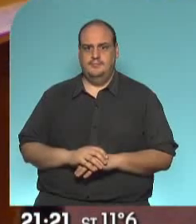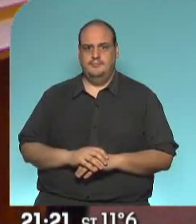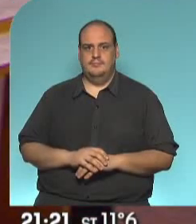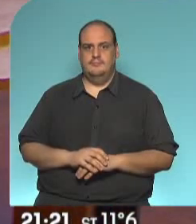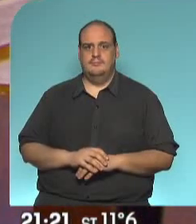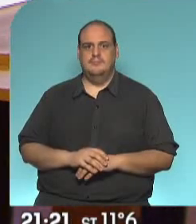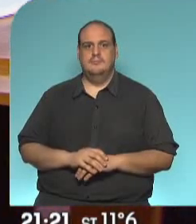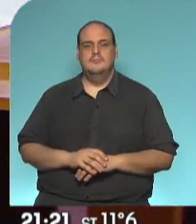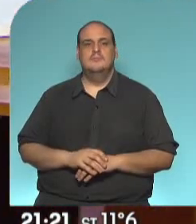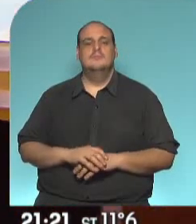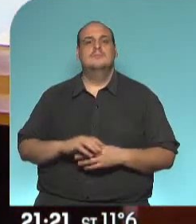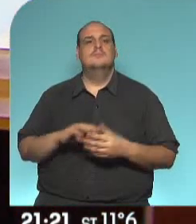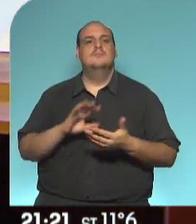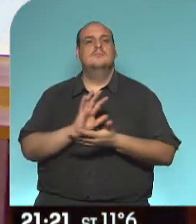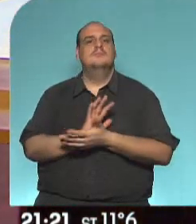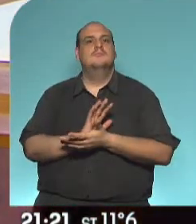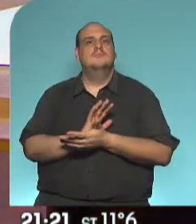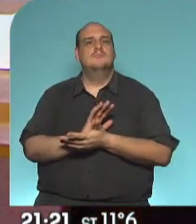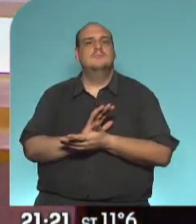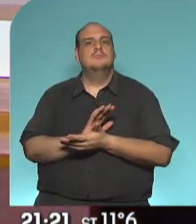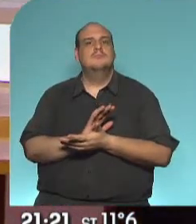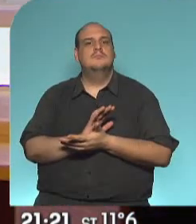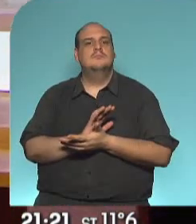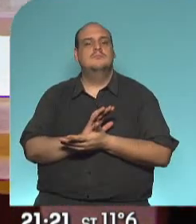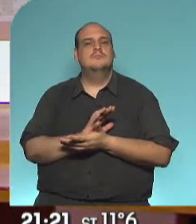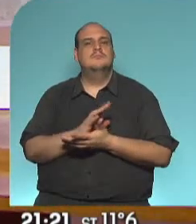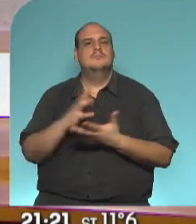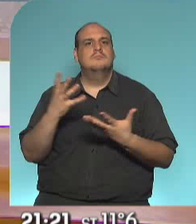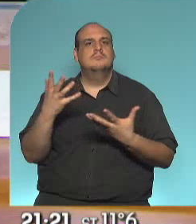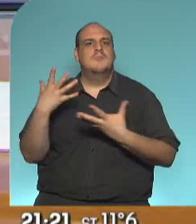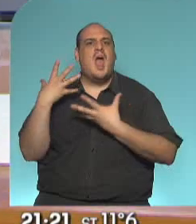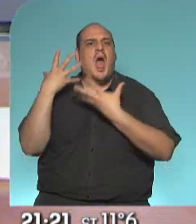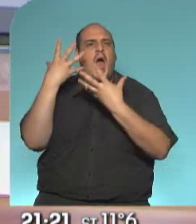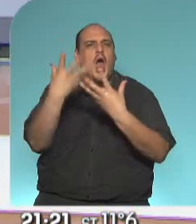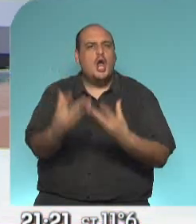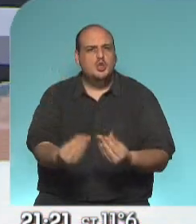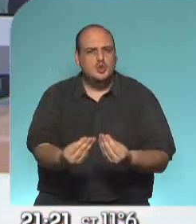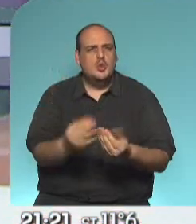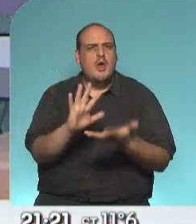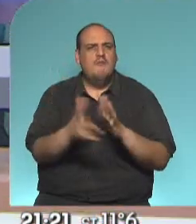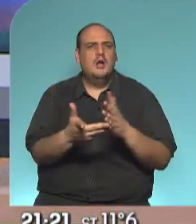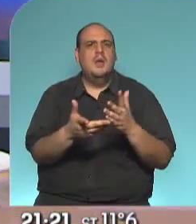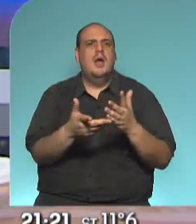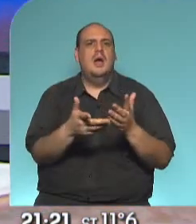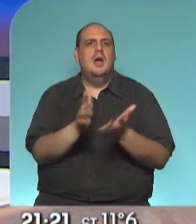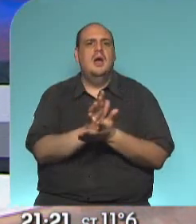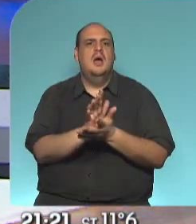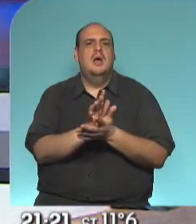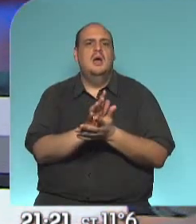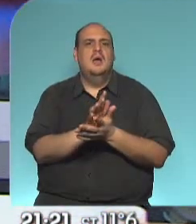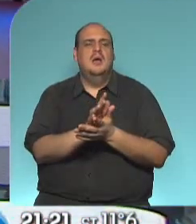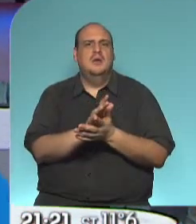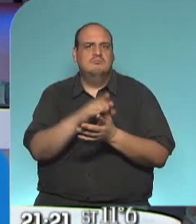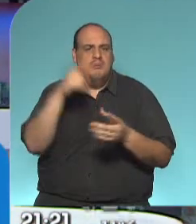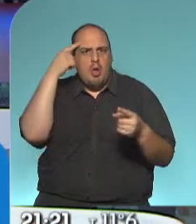Con el objetivo de apuntar a una ayuda a través de lo que sería el consumo problemático, en un acto el